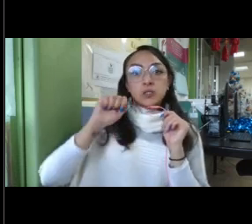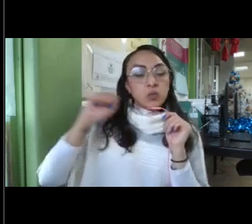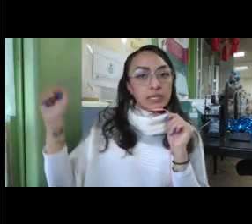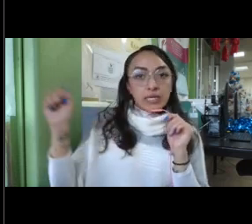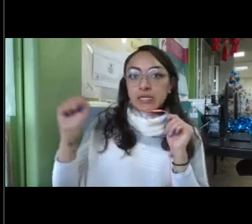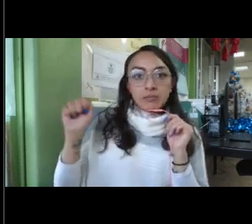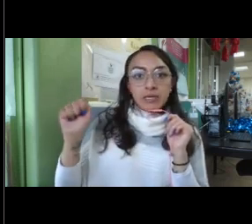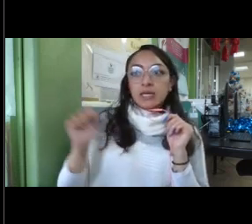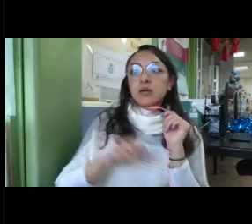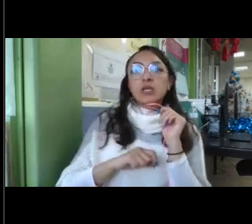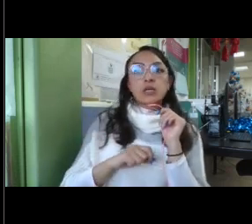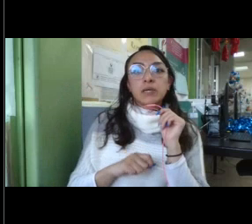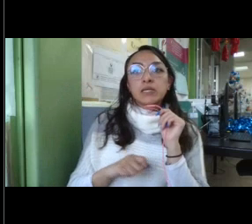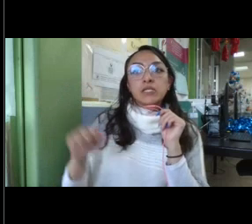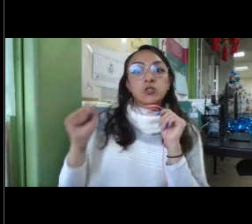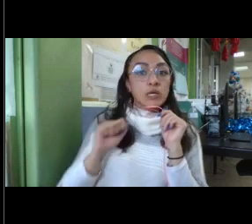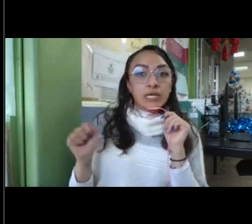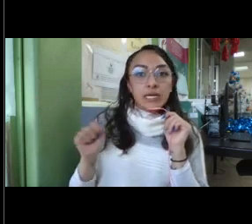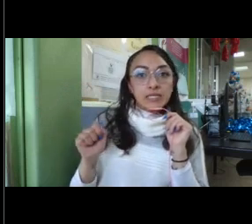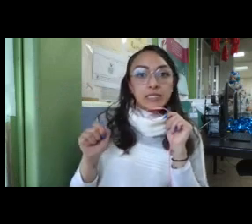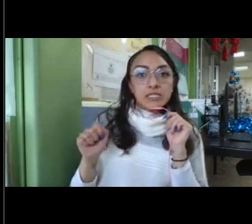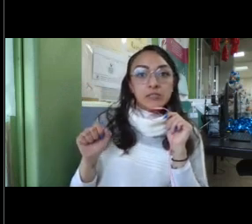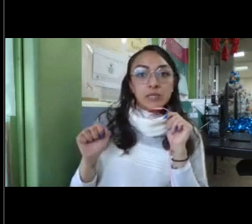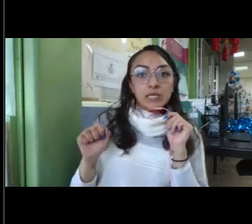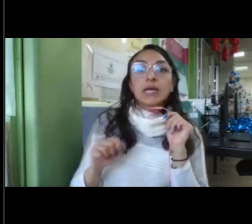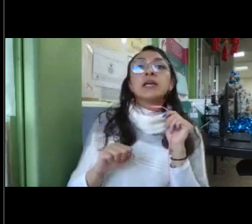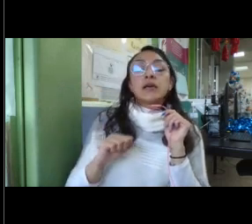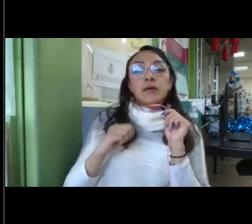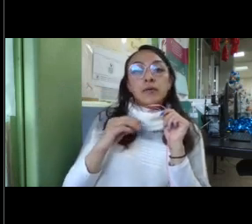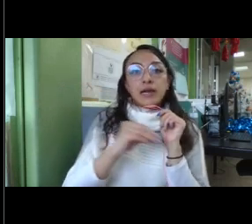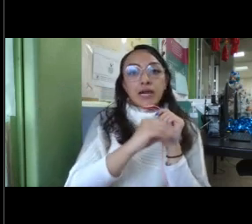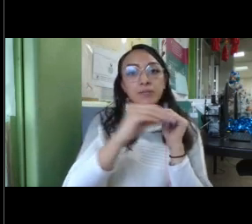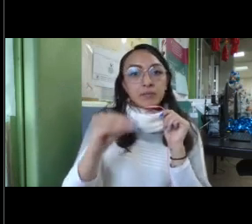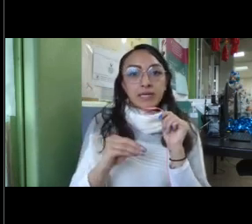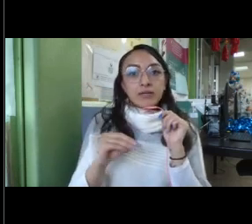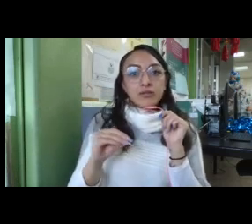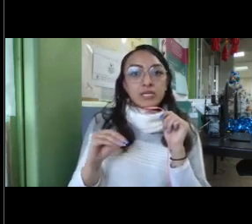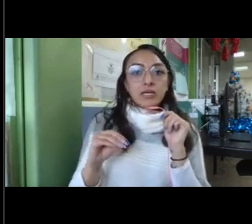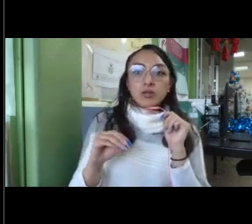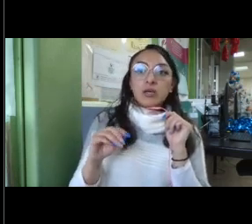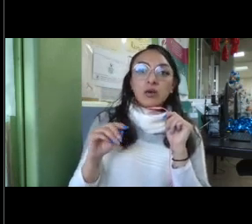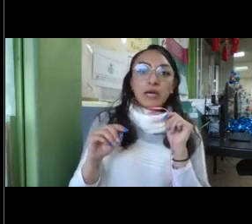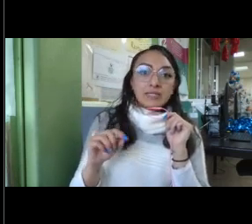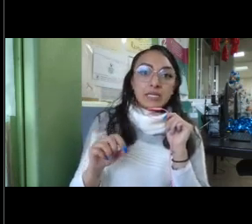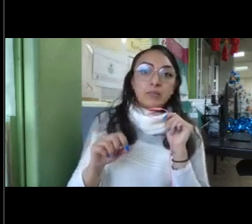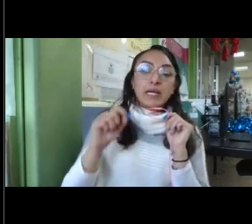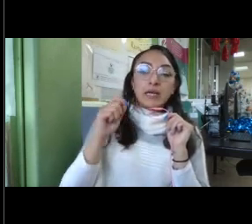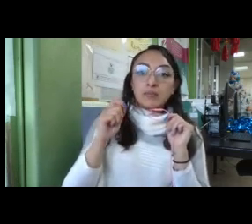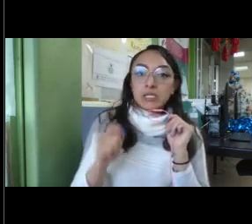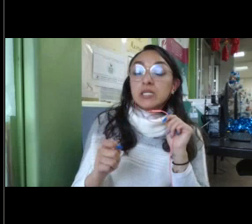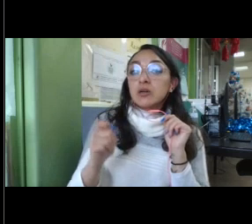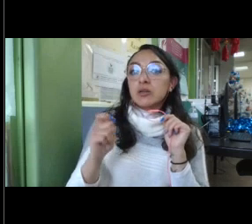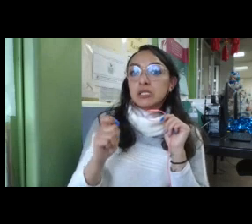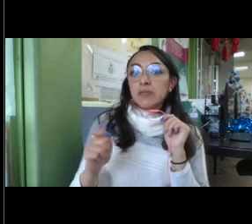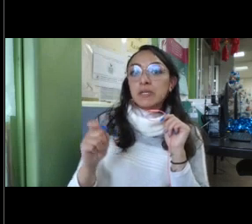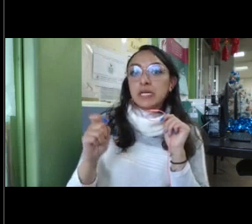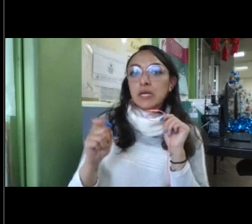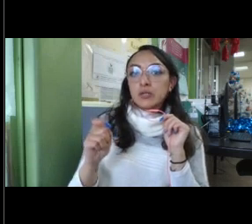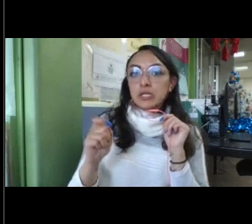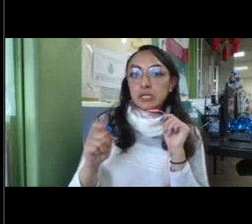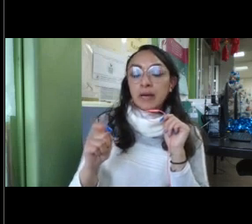repente suena el timbre o de repente suena la alerta sísmica, la primera cosa que yo tengo que hacer para que mi chico